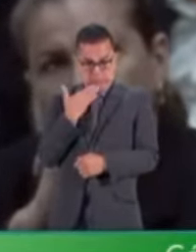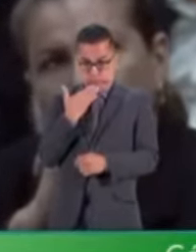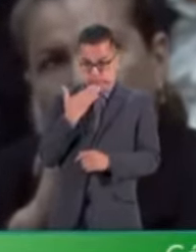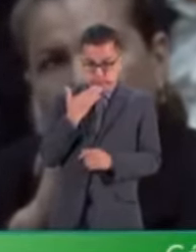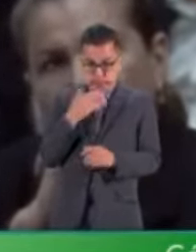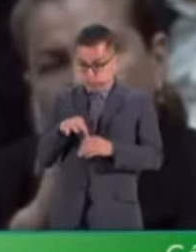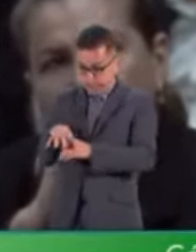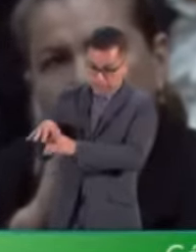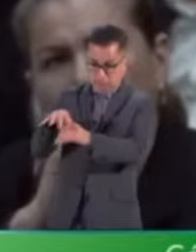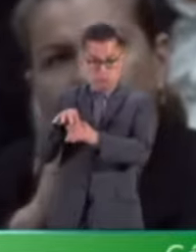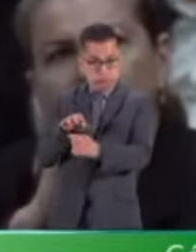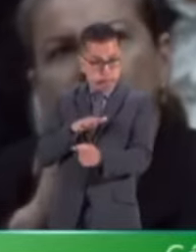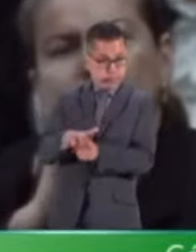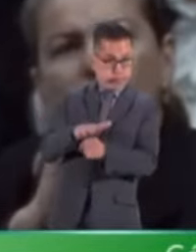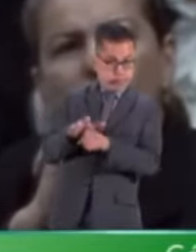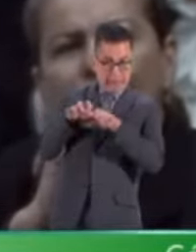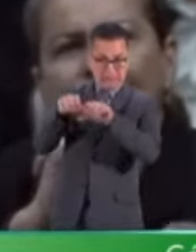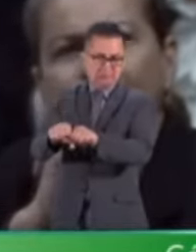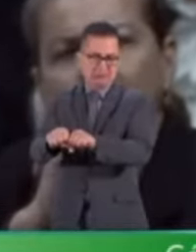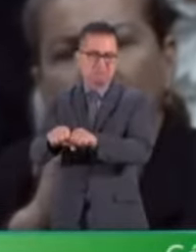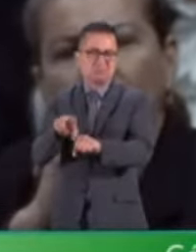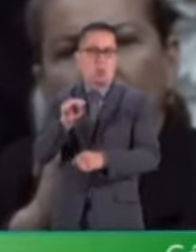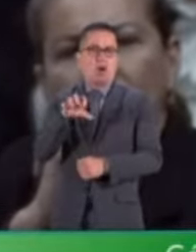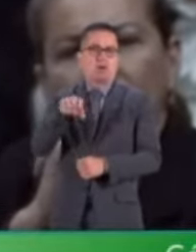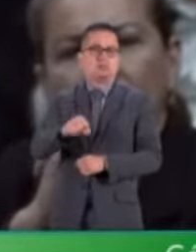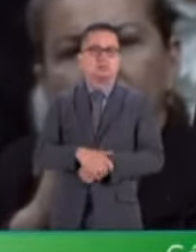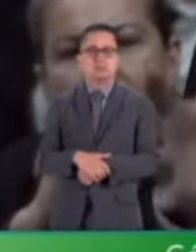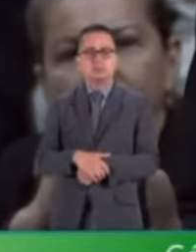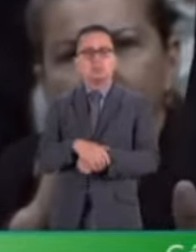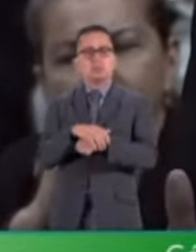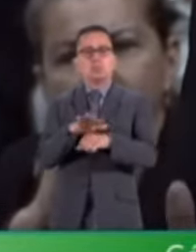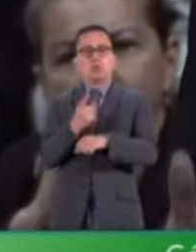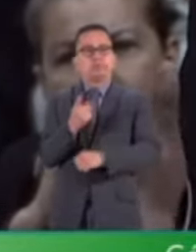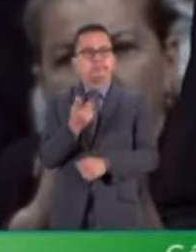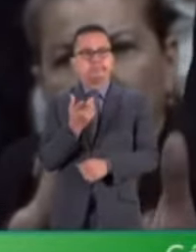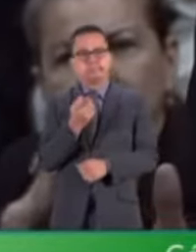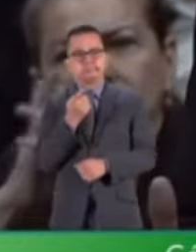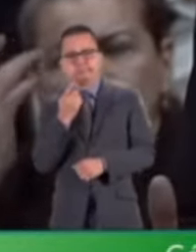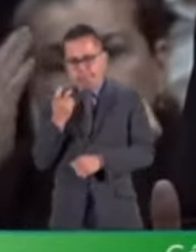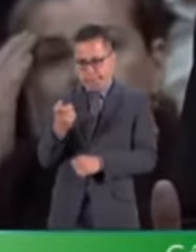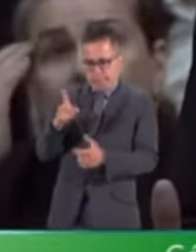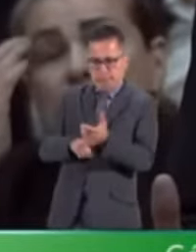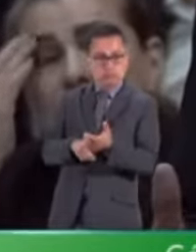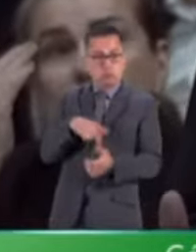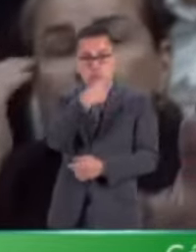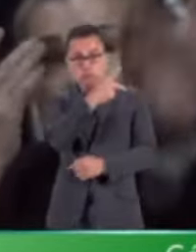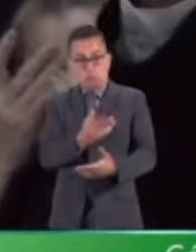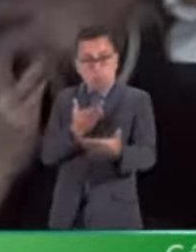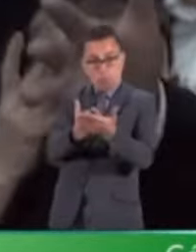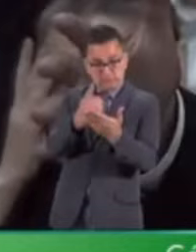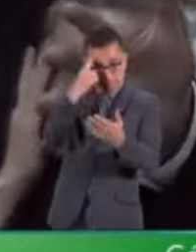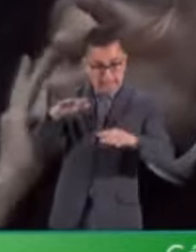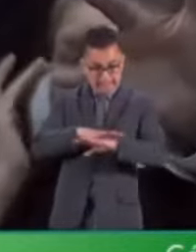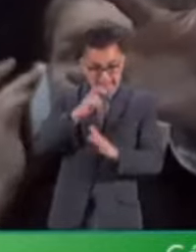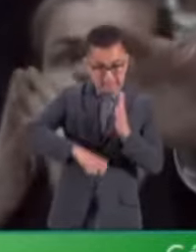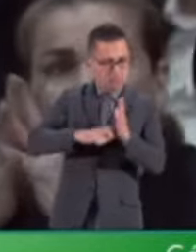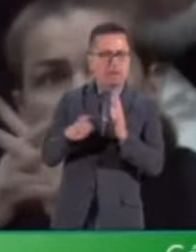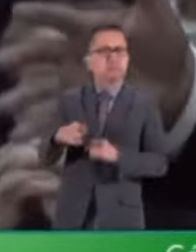mayoría calificada y le fueron rechazados reformas fundamentales, como la energética,